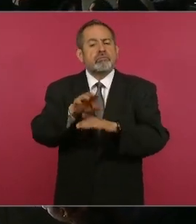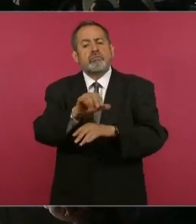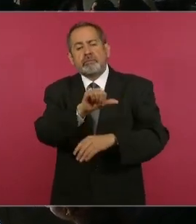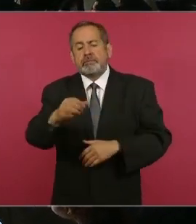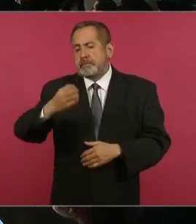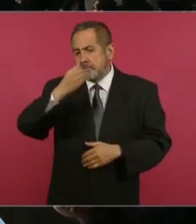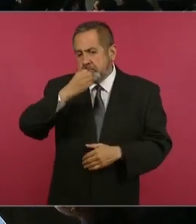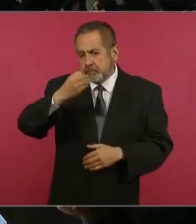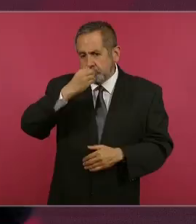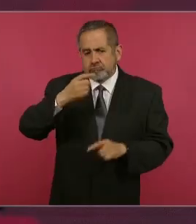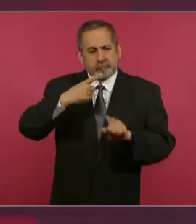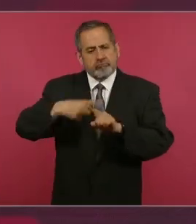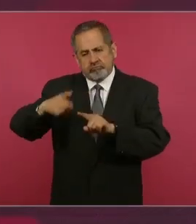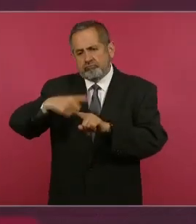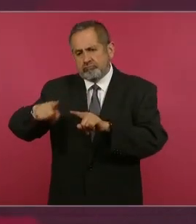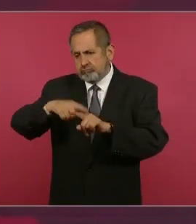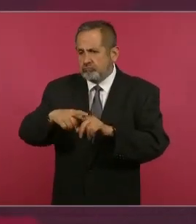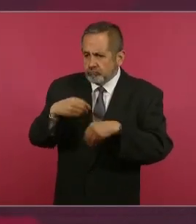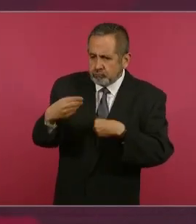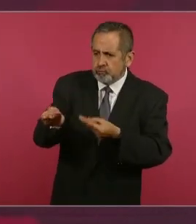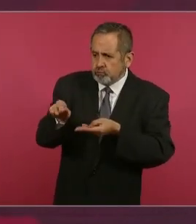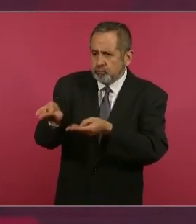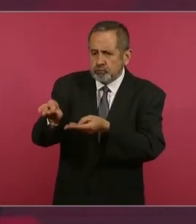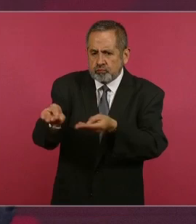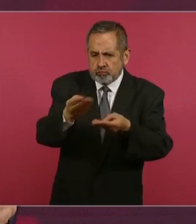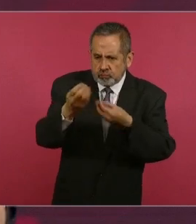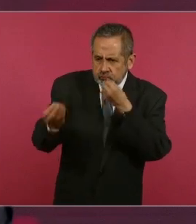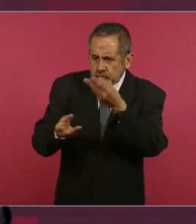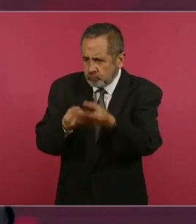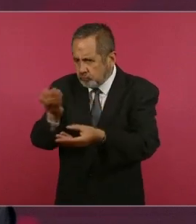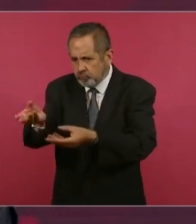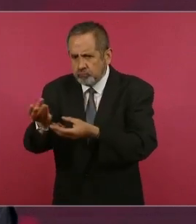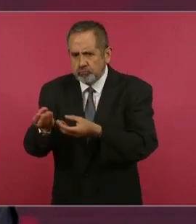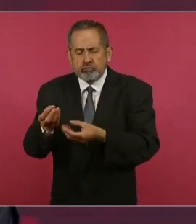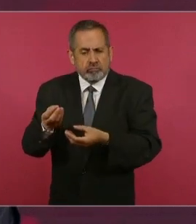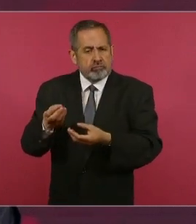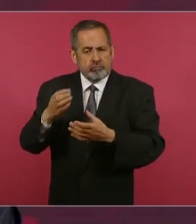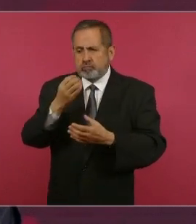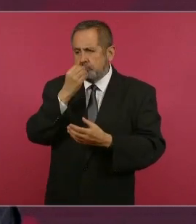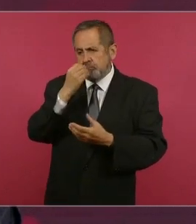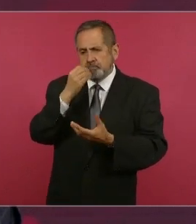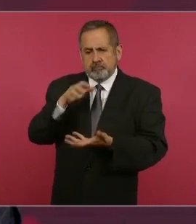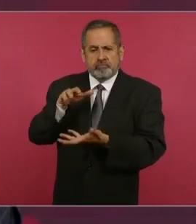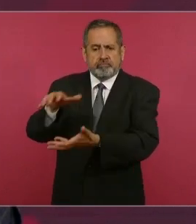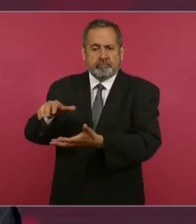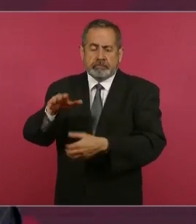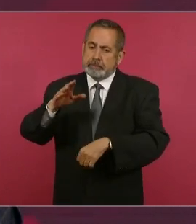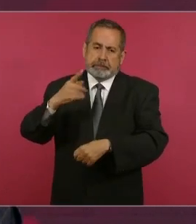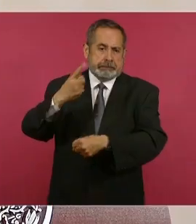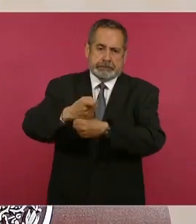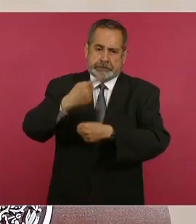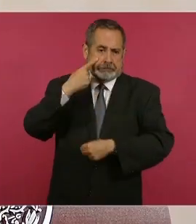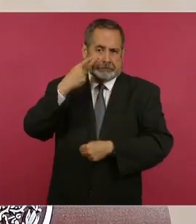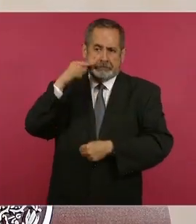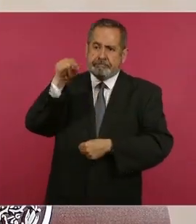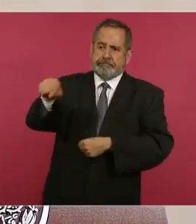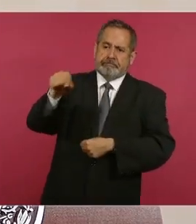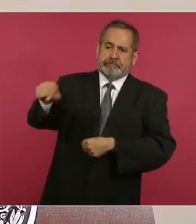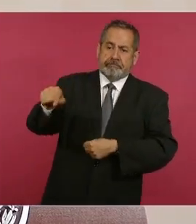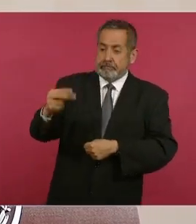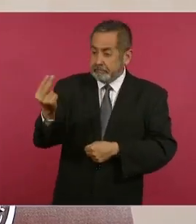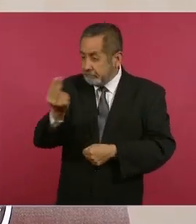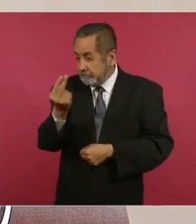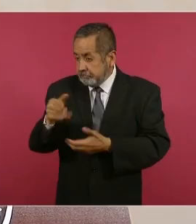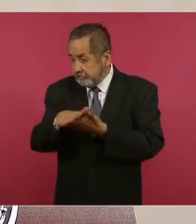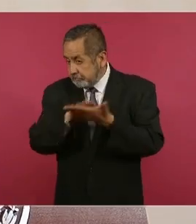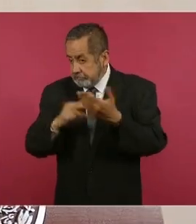alimentación, a todos, pero pues darle preferencia a los más necesitados. Pero